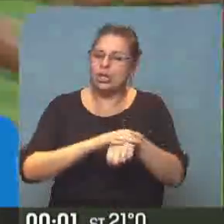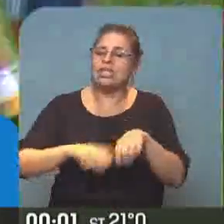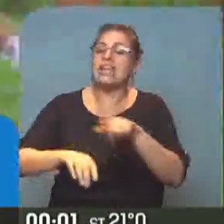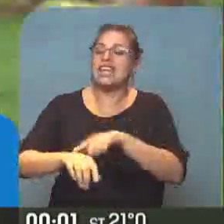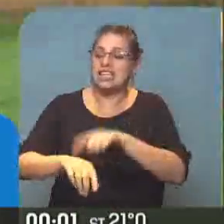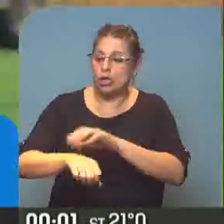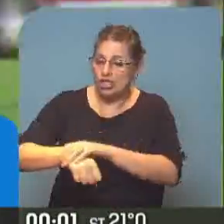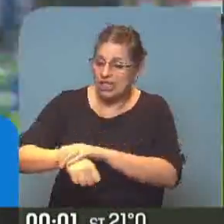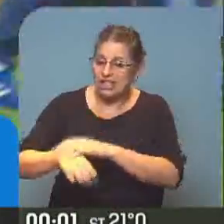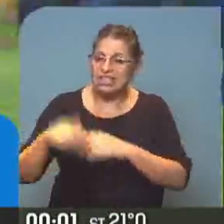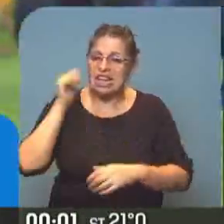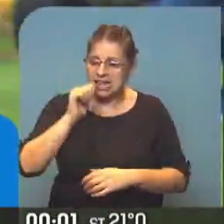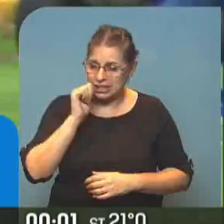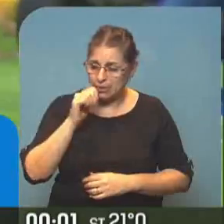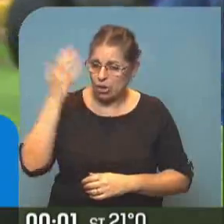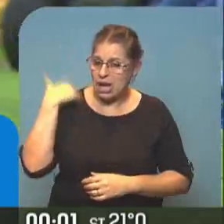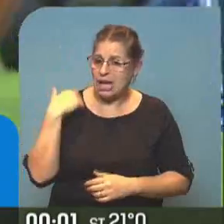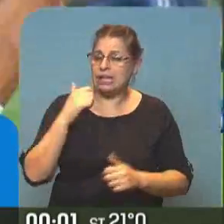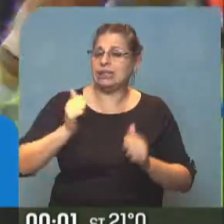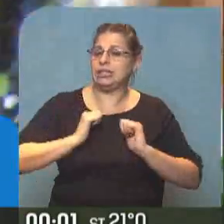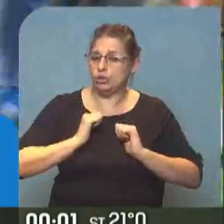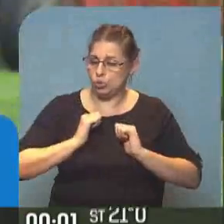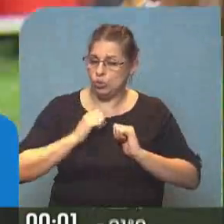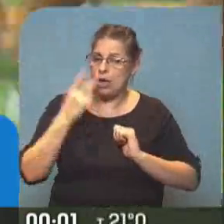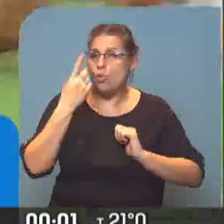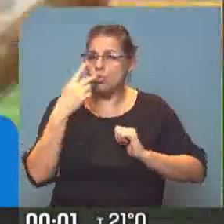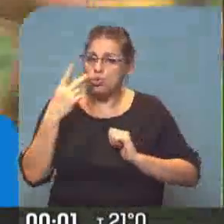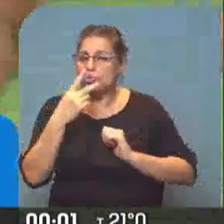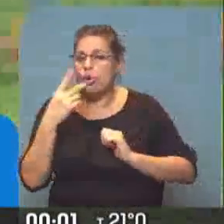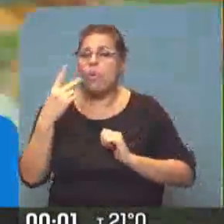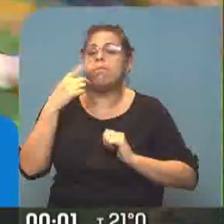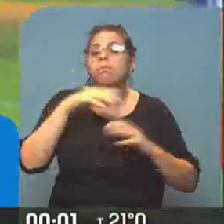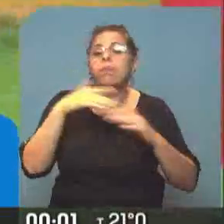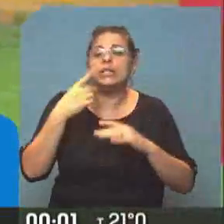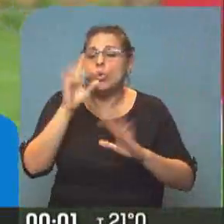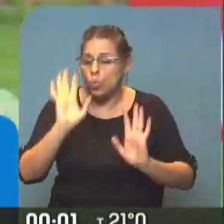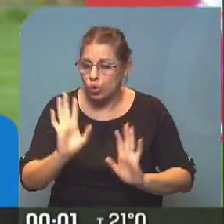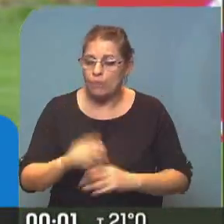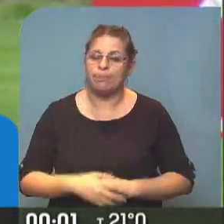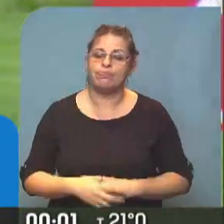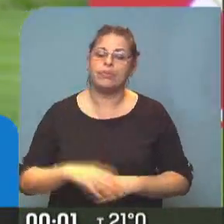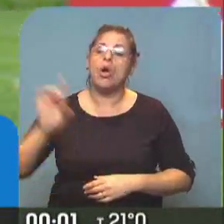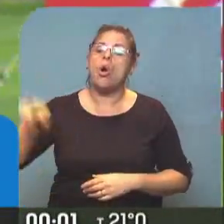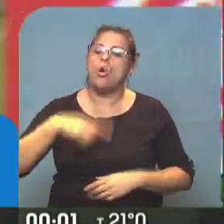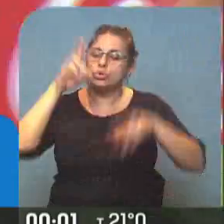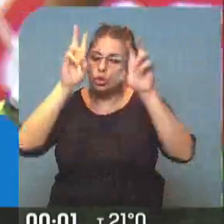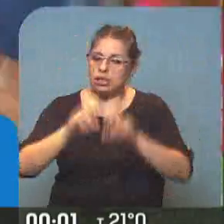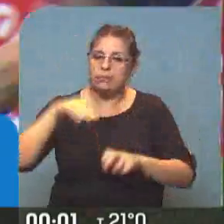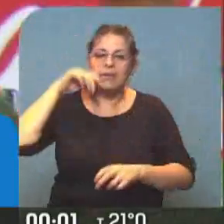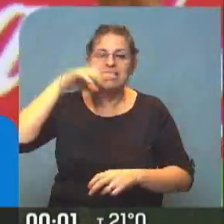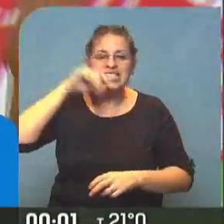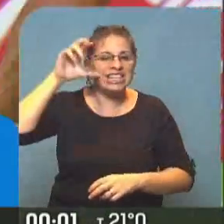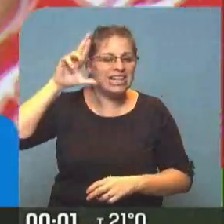derecha. Lamentablemente, iba a ser titular en alguno de los dos partidos el hombre del West Ham. Otro tema,